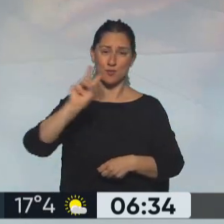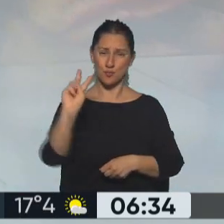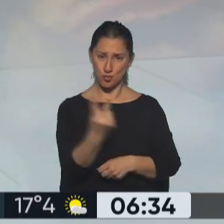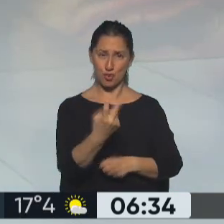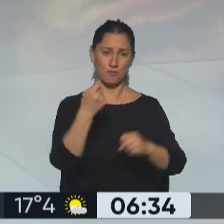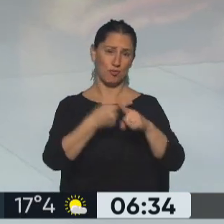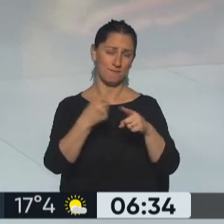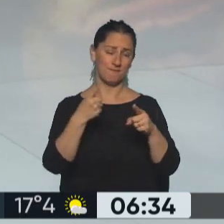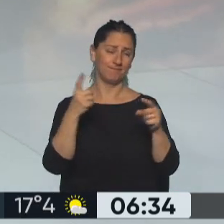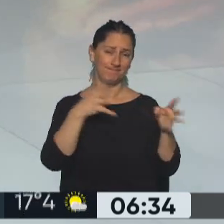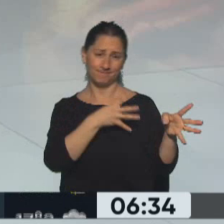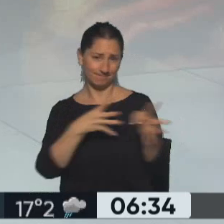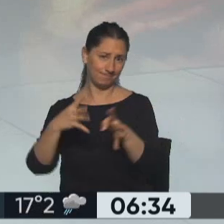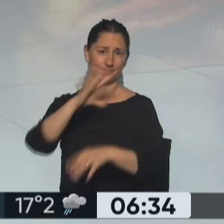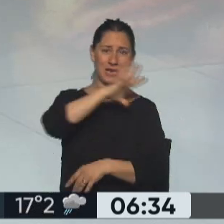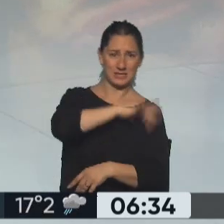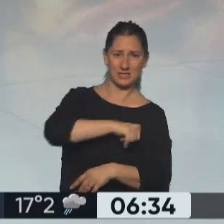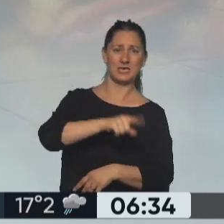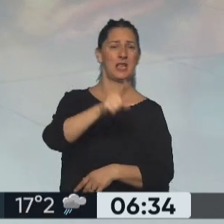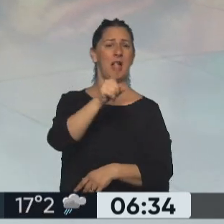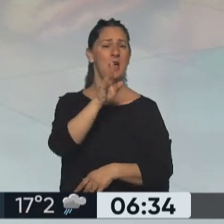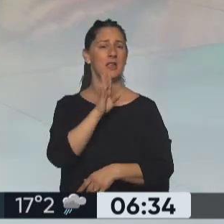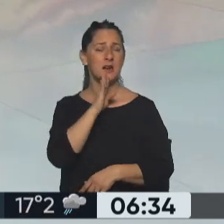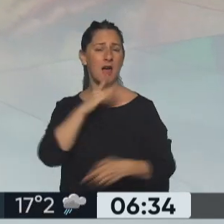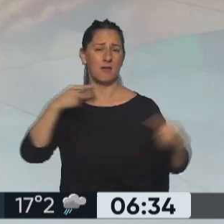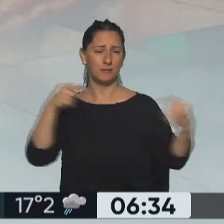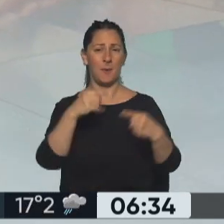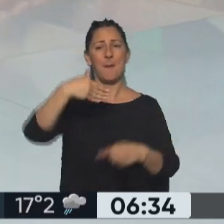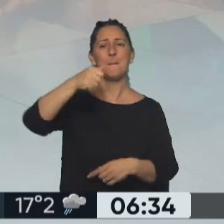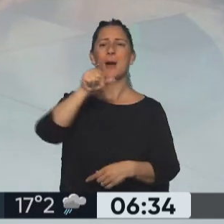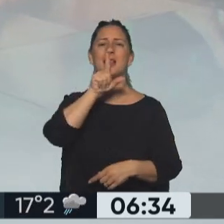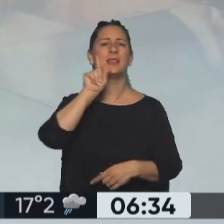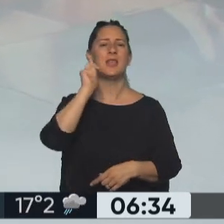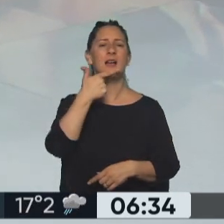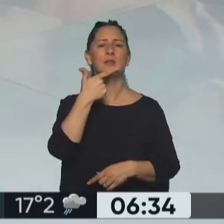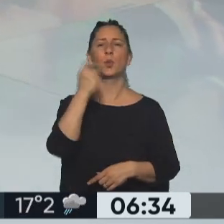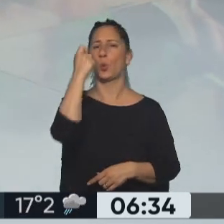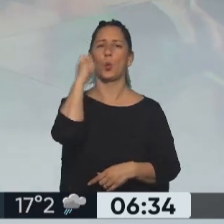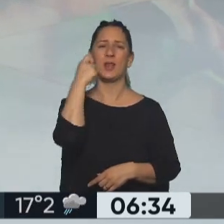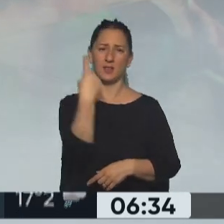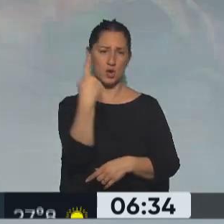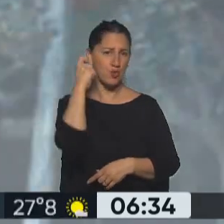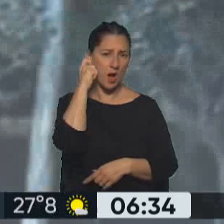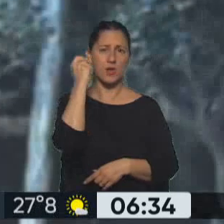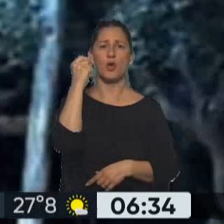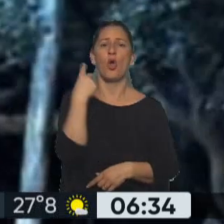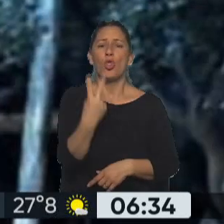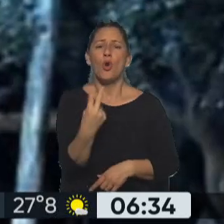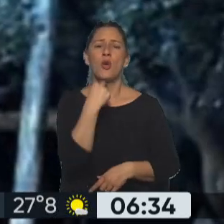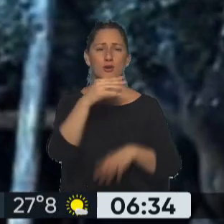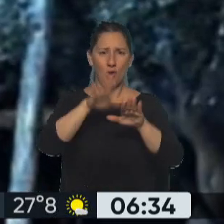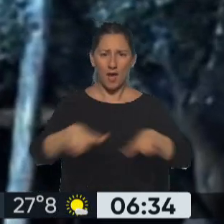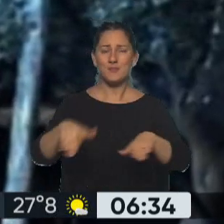conflicto que enfrenta a palestinos e israelíes. Estamos hablando de Matías Burstein, 41 años, padre de dos hijos. Había ido con